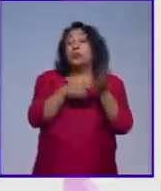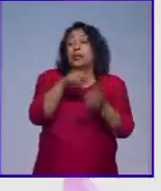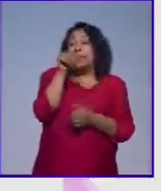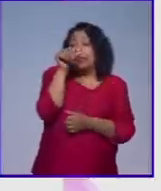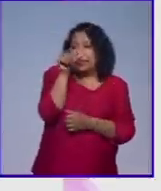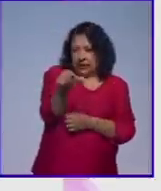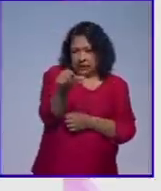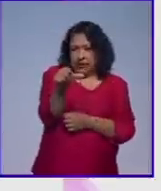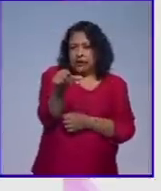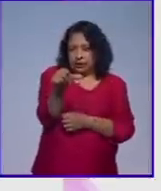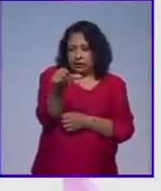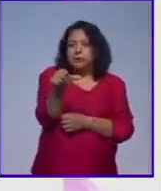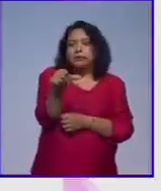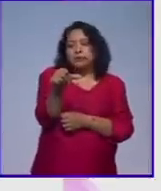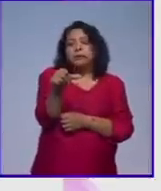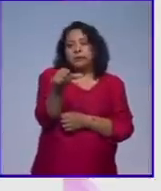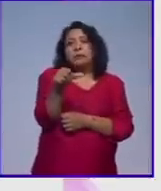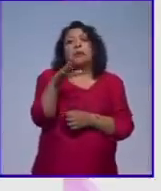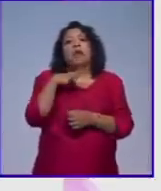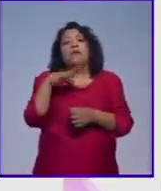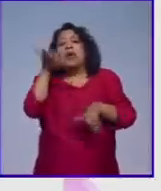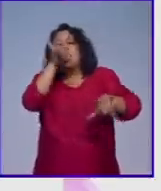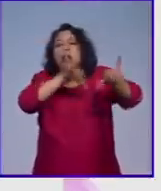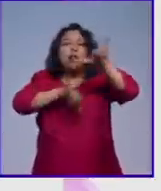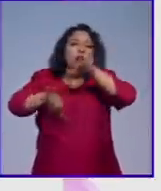2016 a través de un